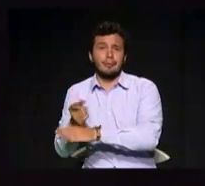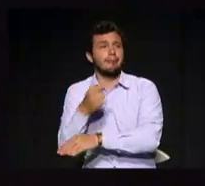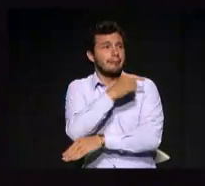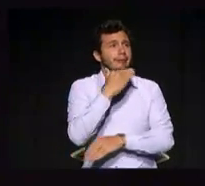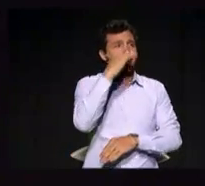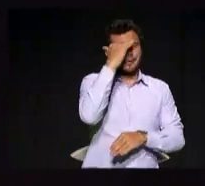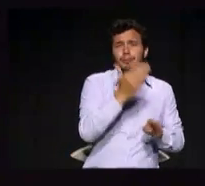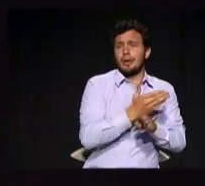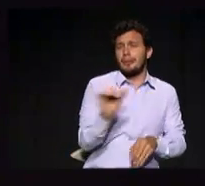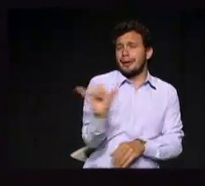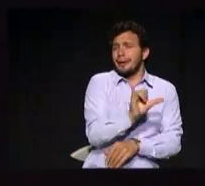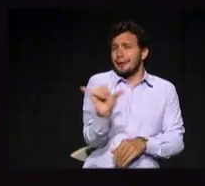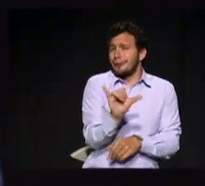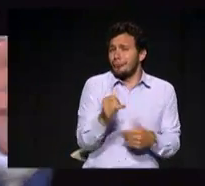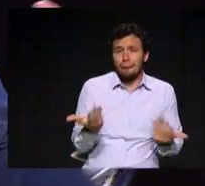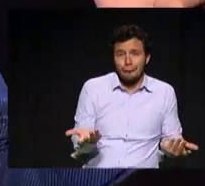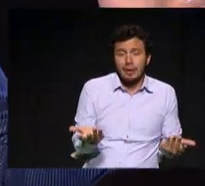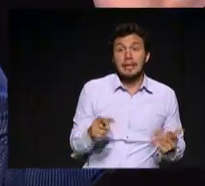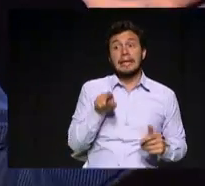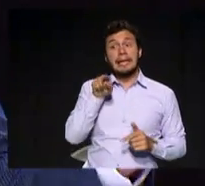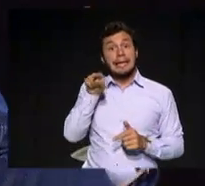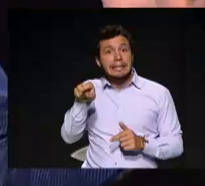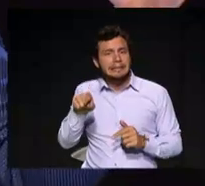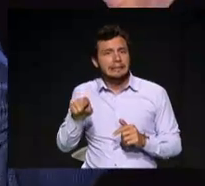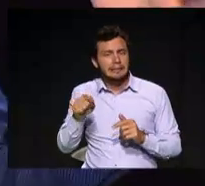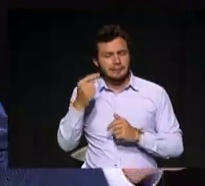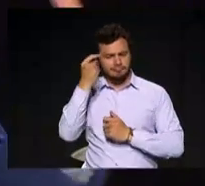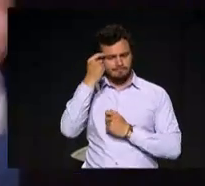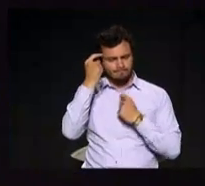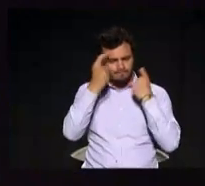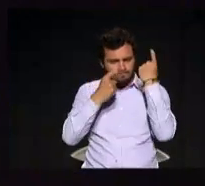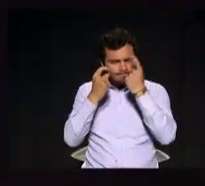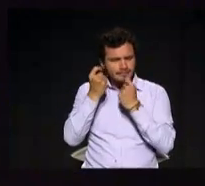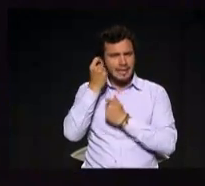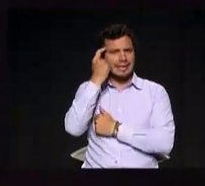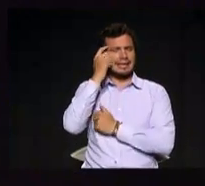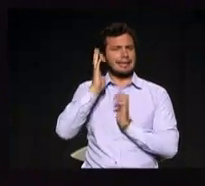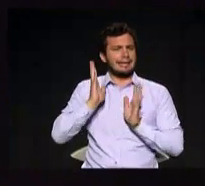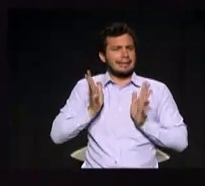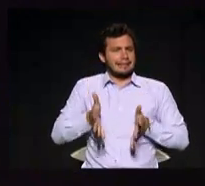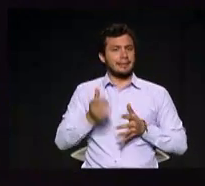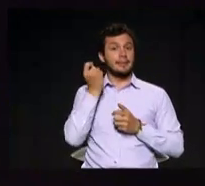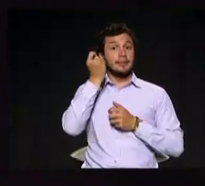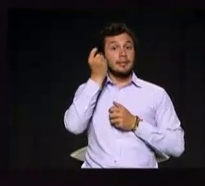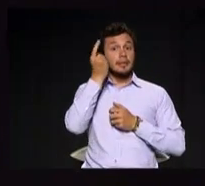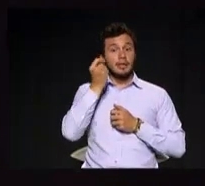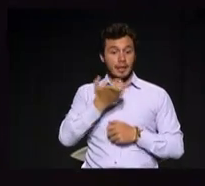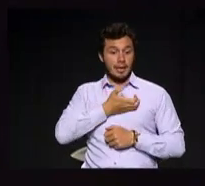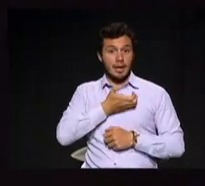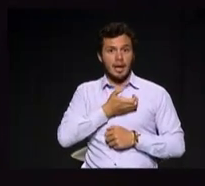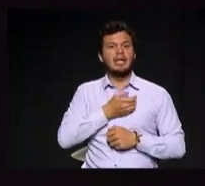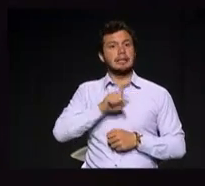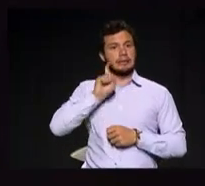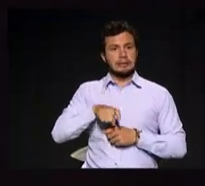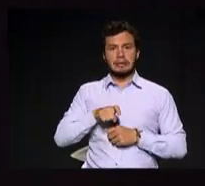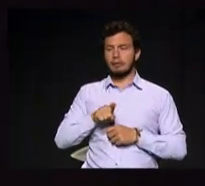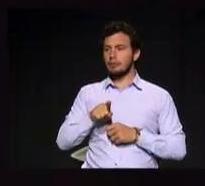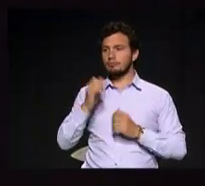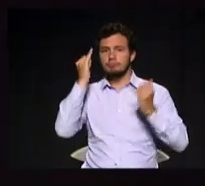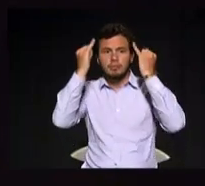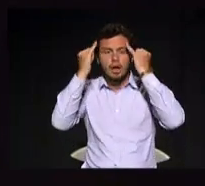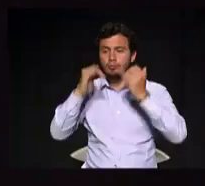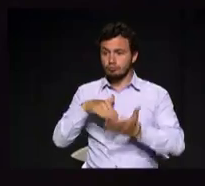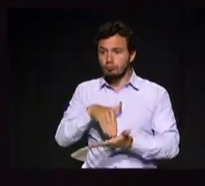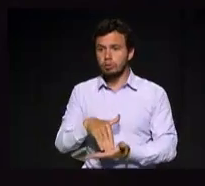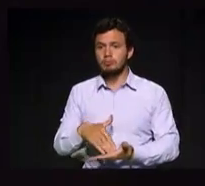que hay que entenderlo hay que trabajarlo con todos los secretarios de seguridad de la ciudad el alcalde tiene que estar al frente de esa iniciativa así voy a estar yo